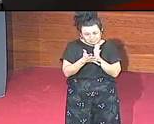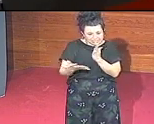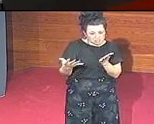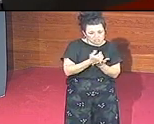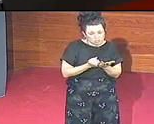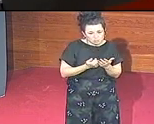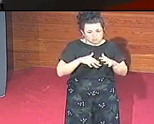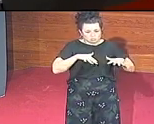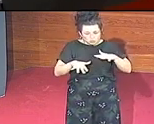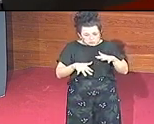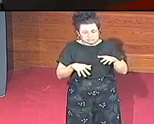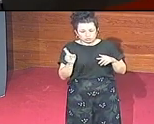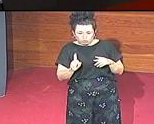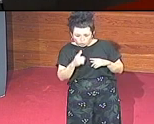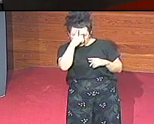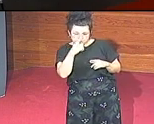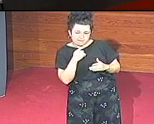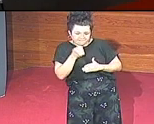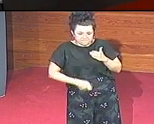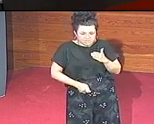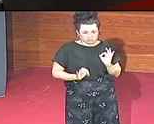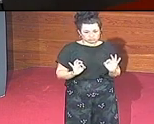animaciones que no pues con imágenes fijas